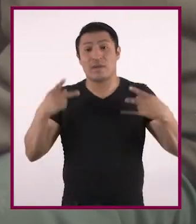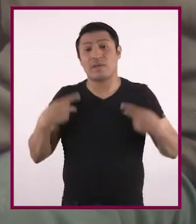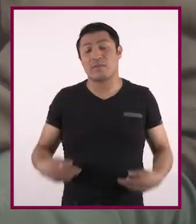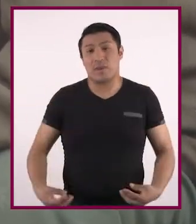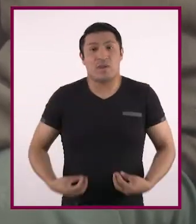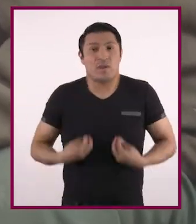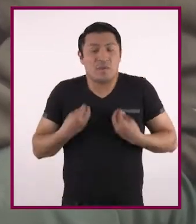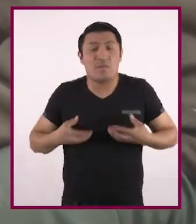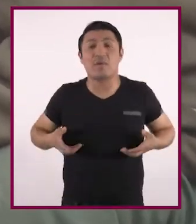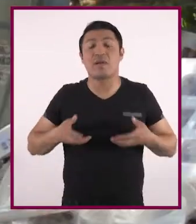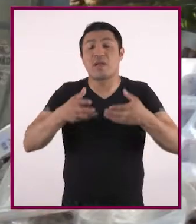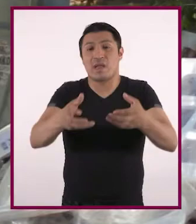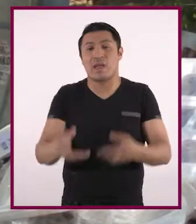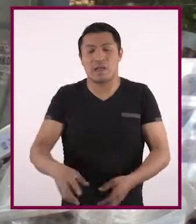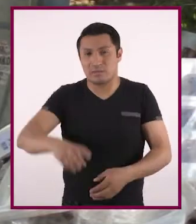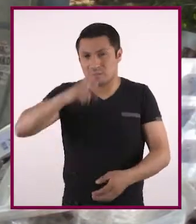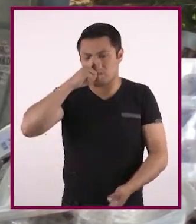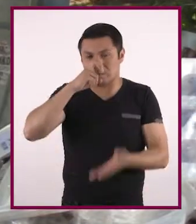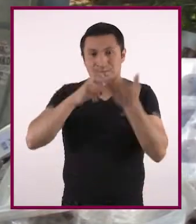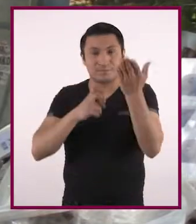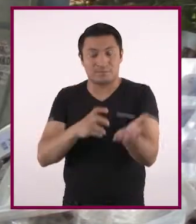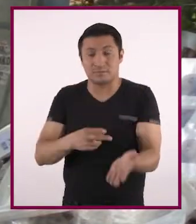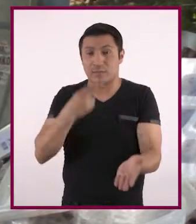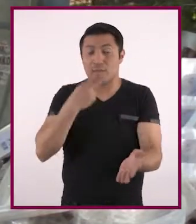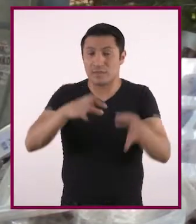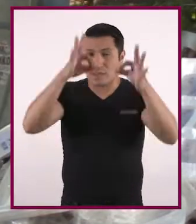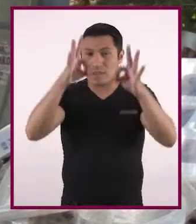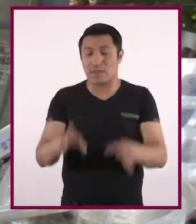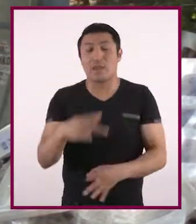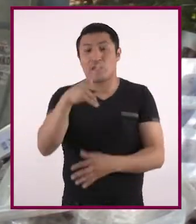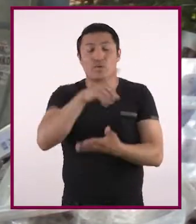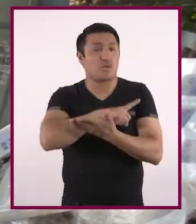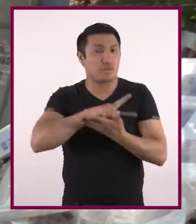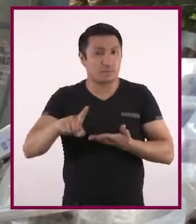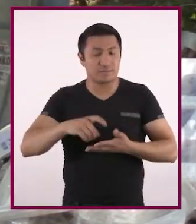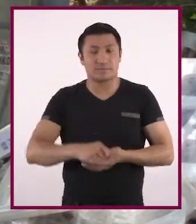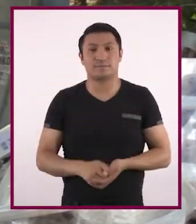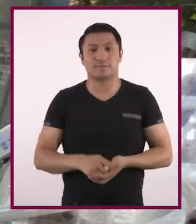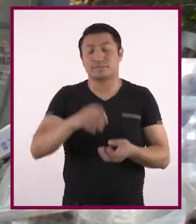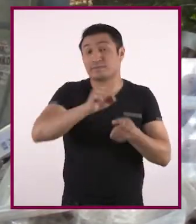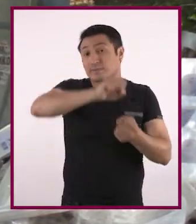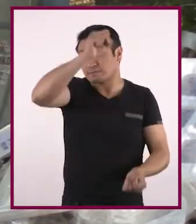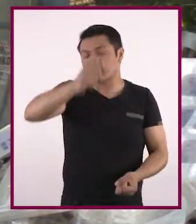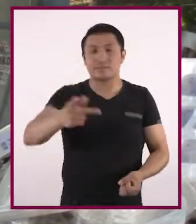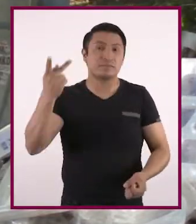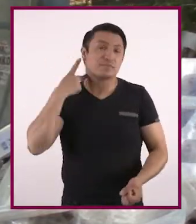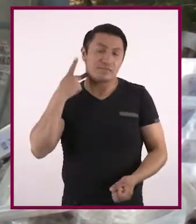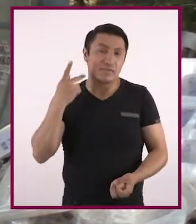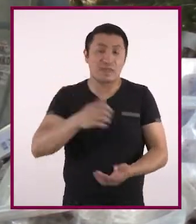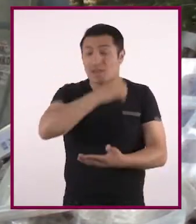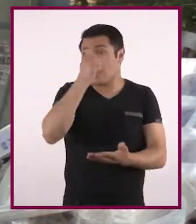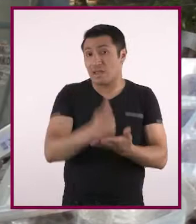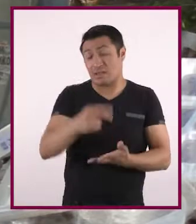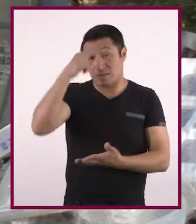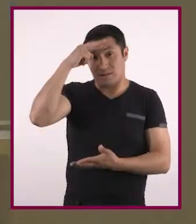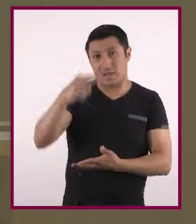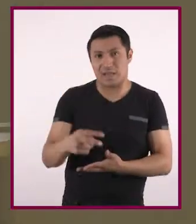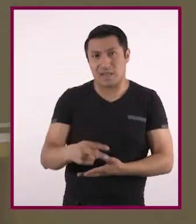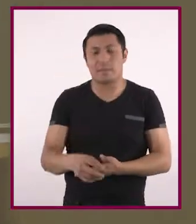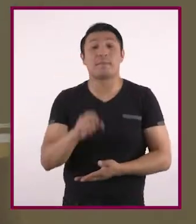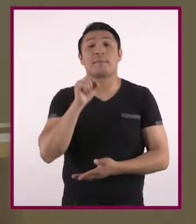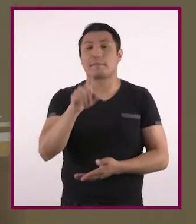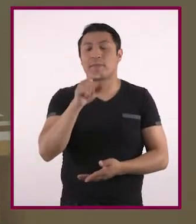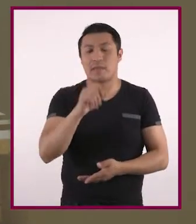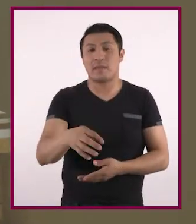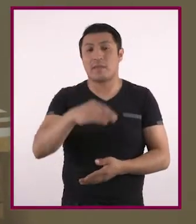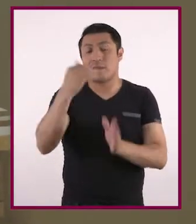situación de calle puedan exigir y ejercer sus derechos. La Constitución Política de la Ciudad de México, además